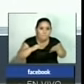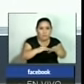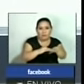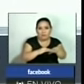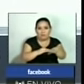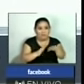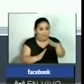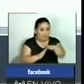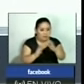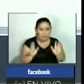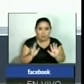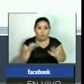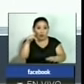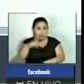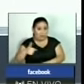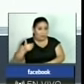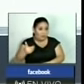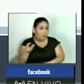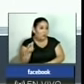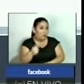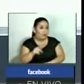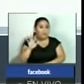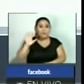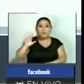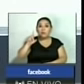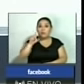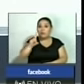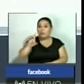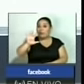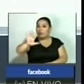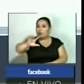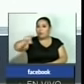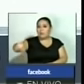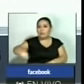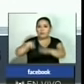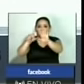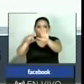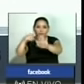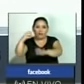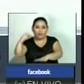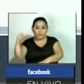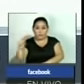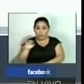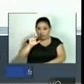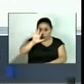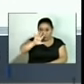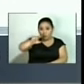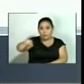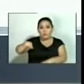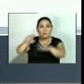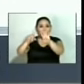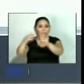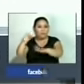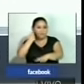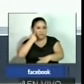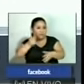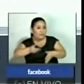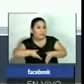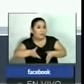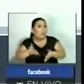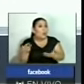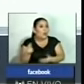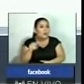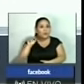ocurrir. En lo que va del año ya se contabilizan más de 5.600. Esto es lo que ha ocurrido en las carreteras,